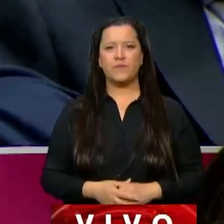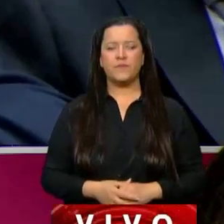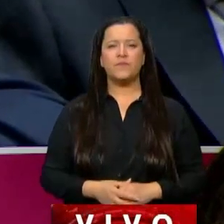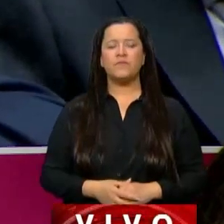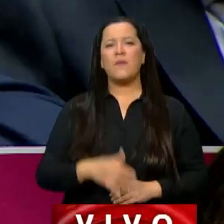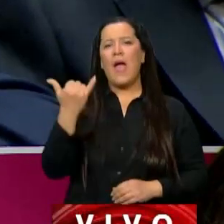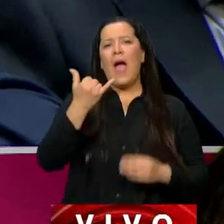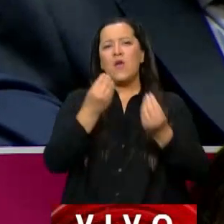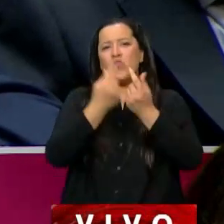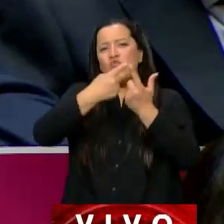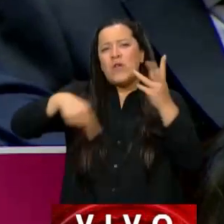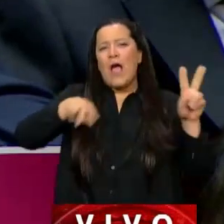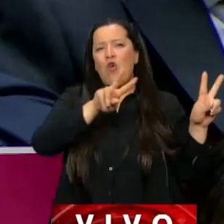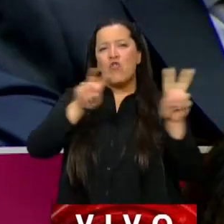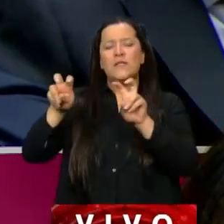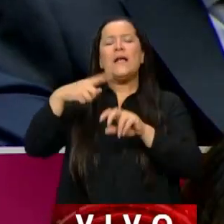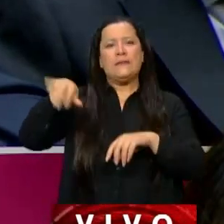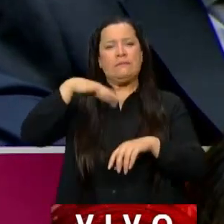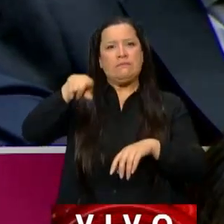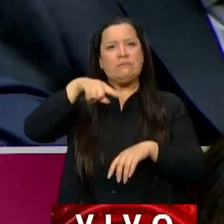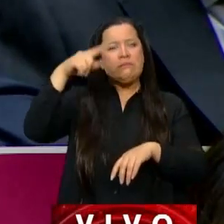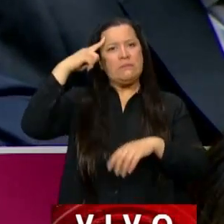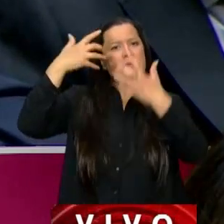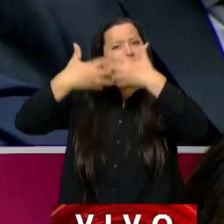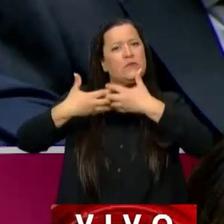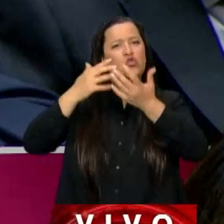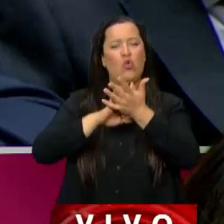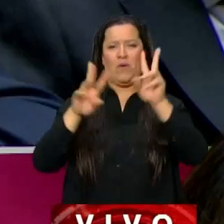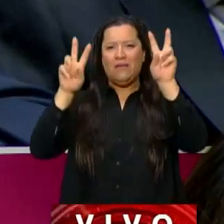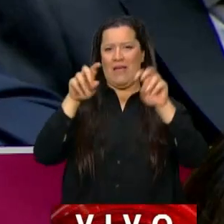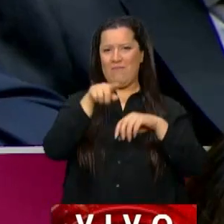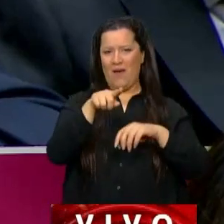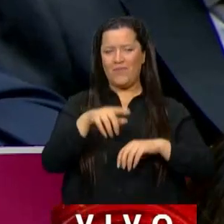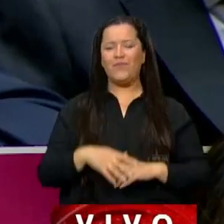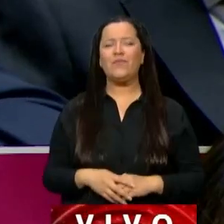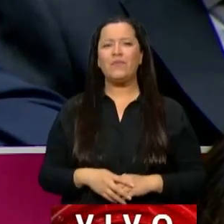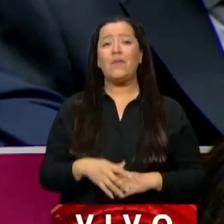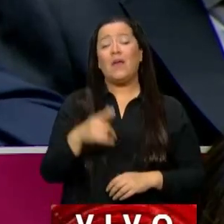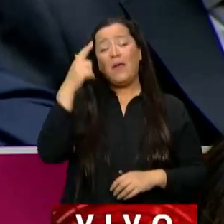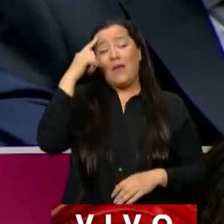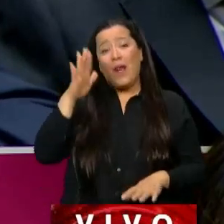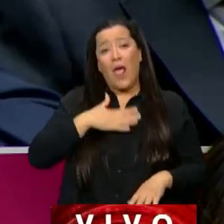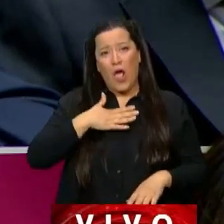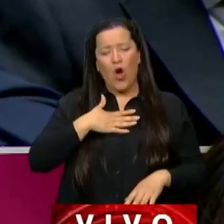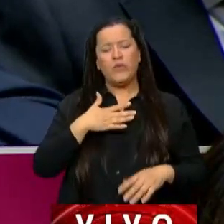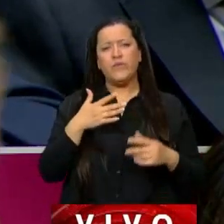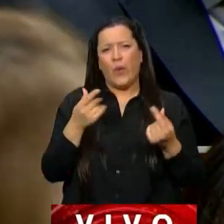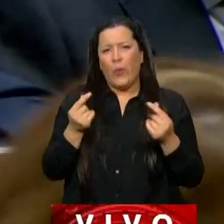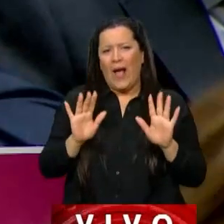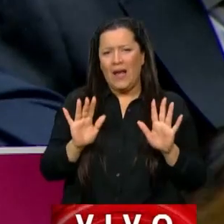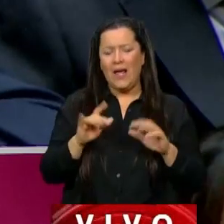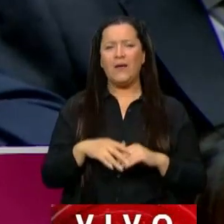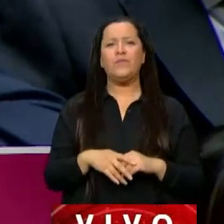Hay varias cuestiones que nos llevan a reflexionar sobre esto y que creo yo que vale la pena, aunque